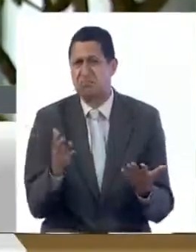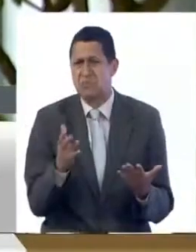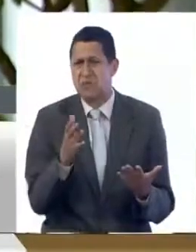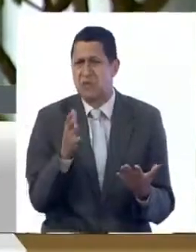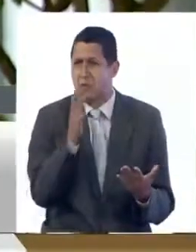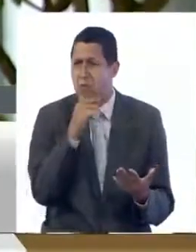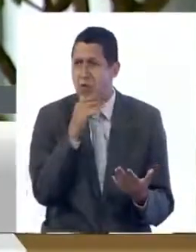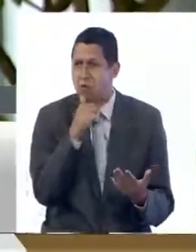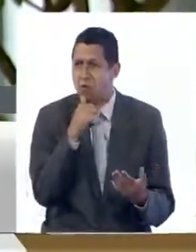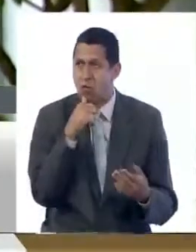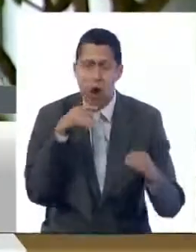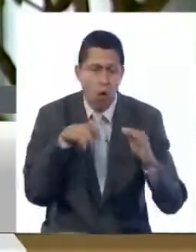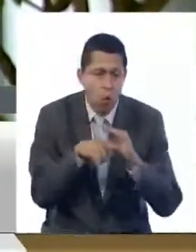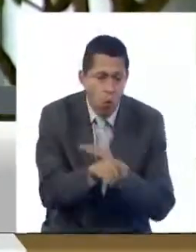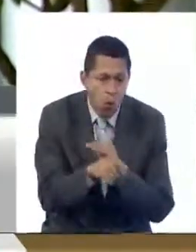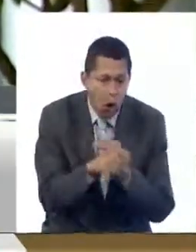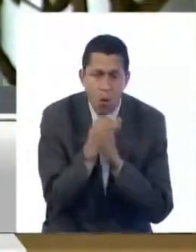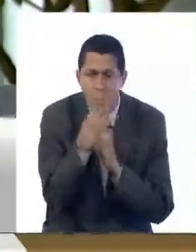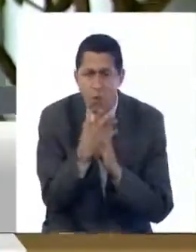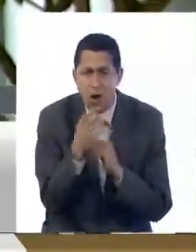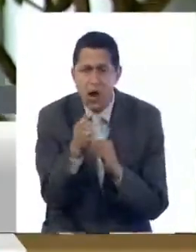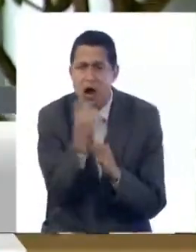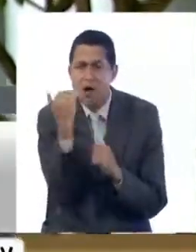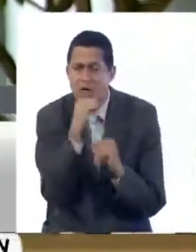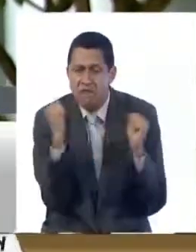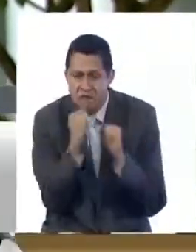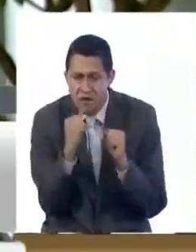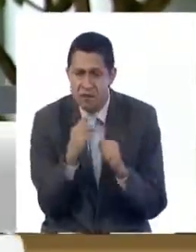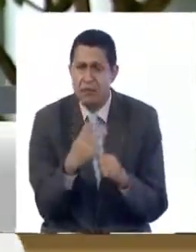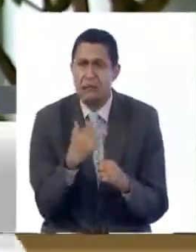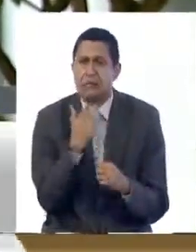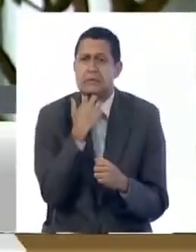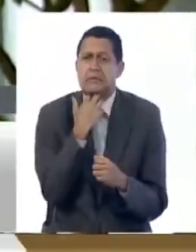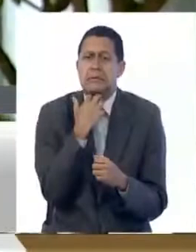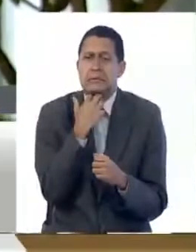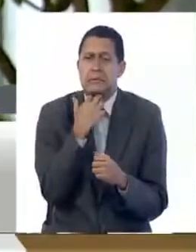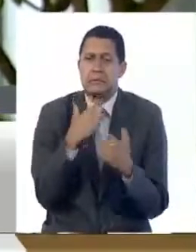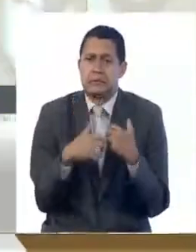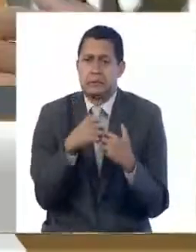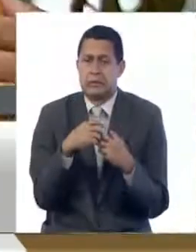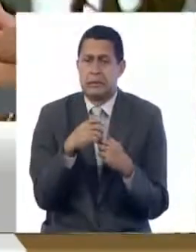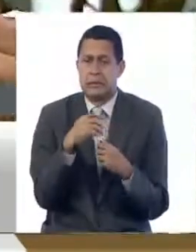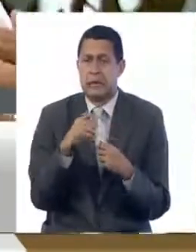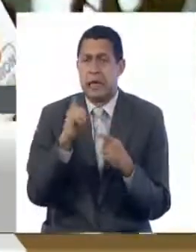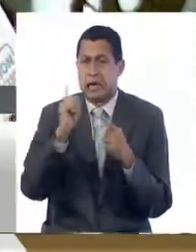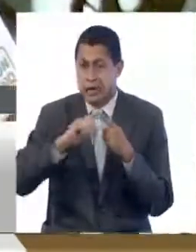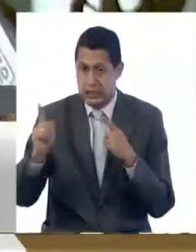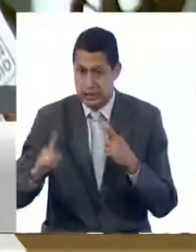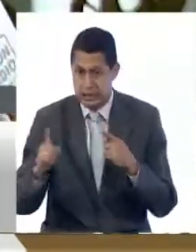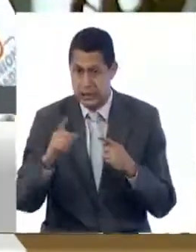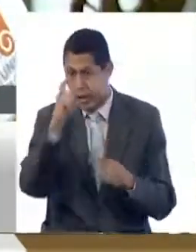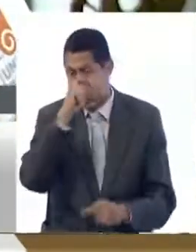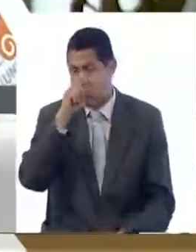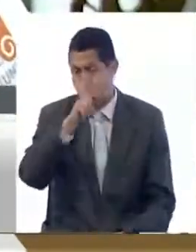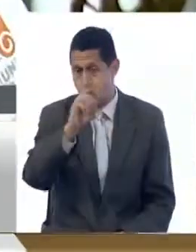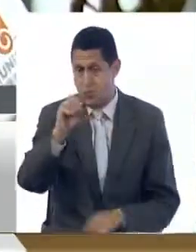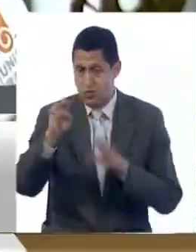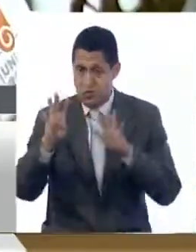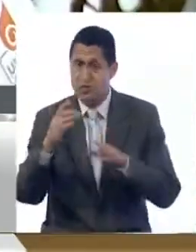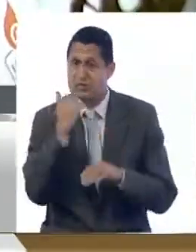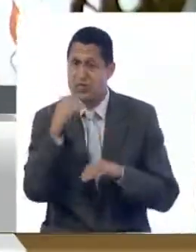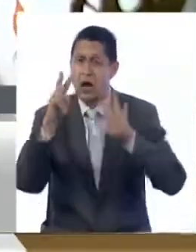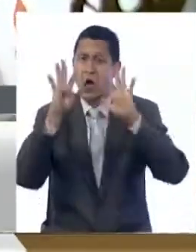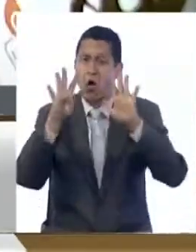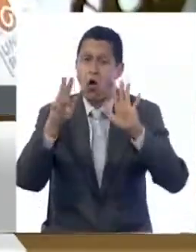déficit de refrigeración de las vacunas como consecuencia de la crisis energética que enfrenta el país del año 2009. Pedimos aproximadamente 8 millones